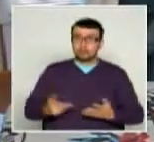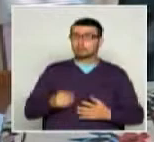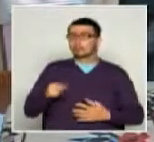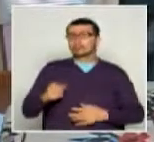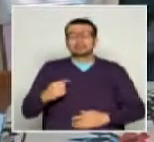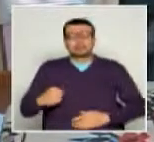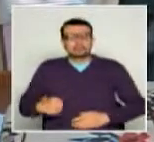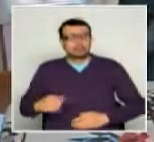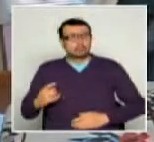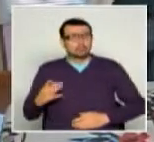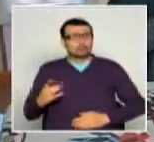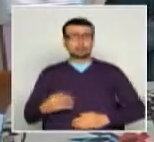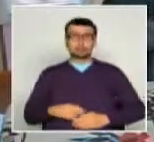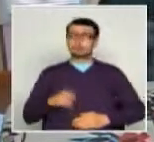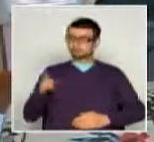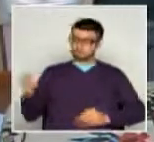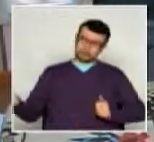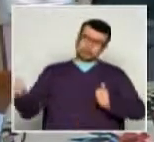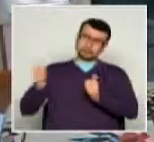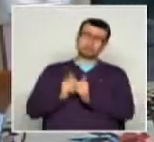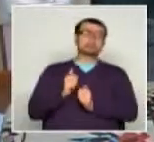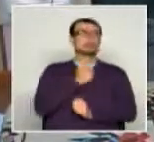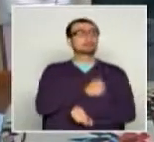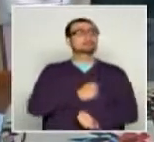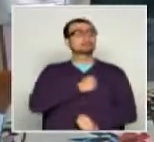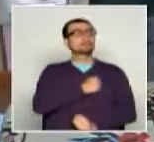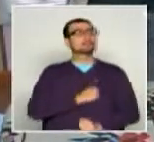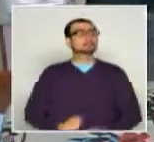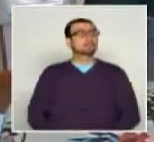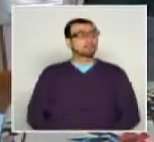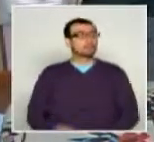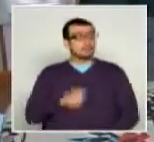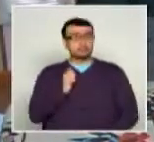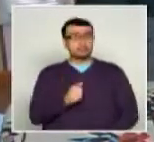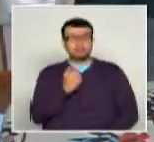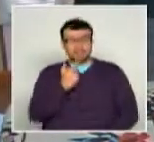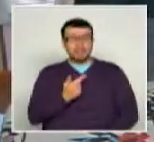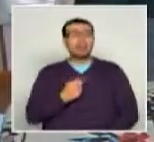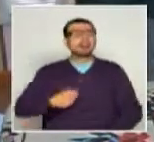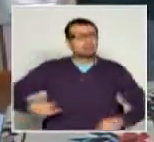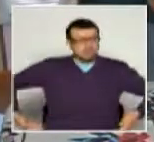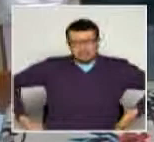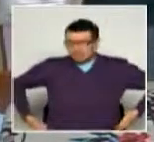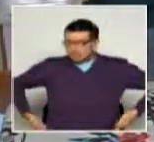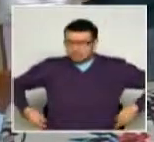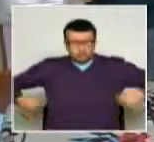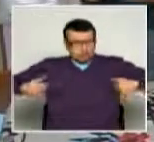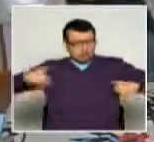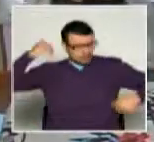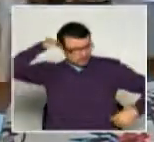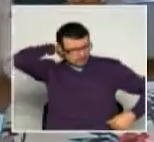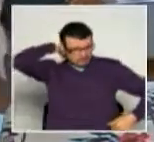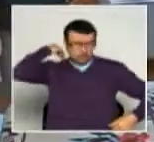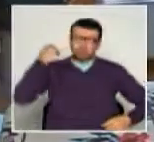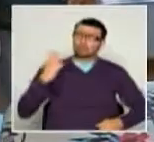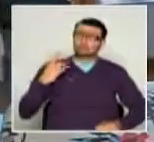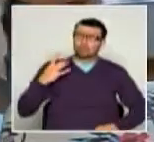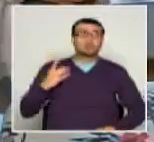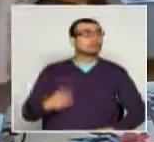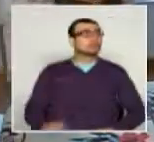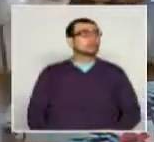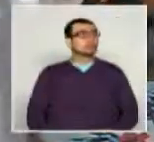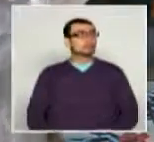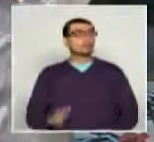dolores. José bien pueda pasar para acá. Y resulta que él dice, sí, tengo dolores lumbares, tengo